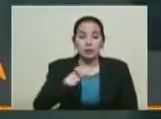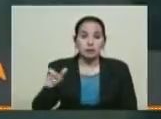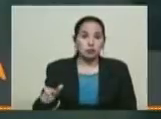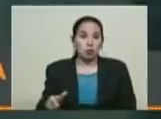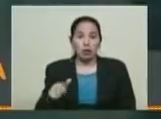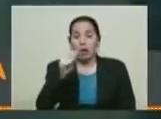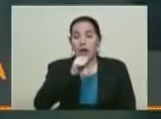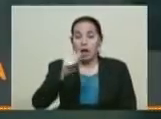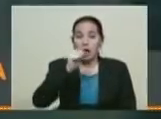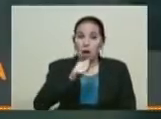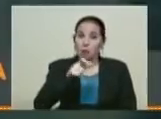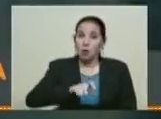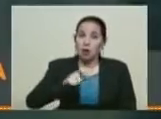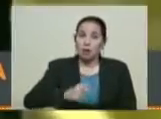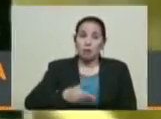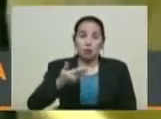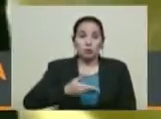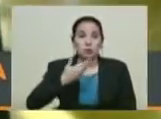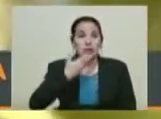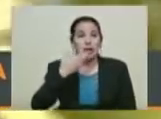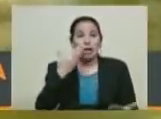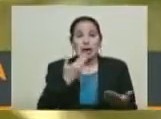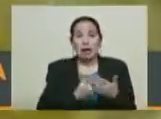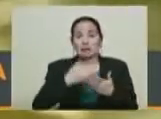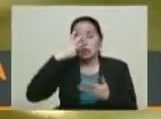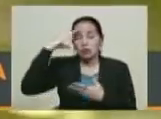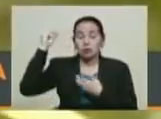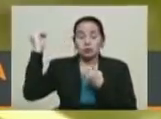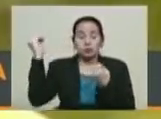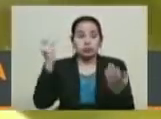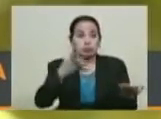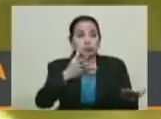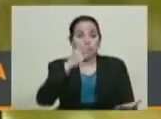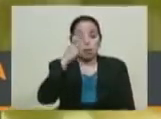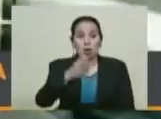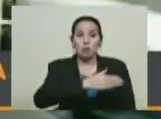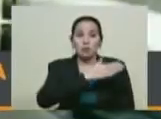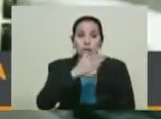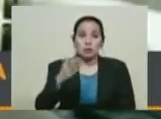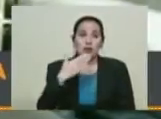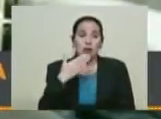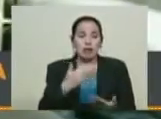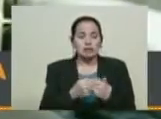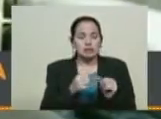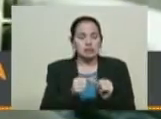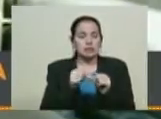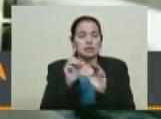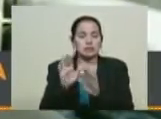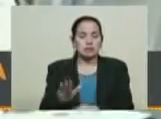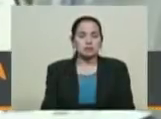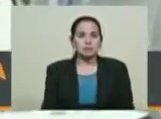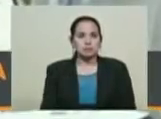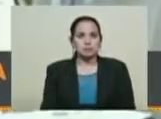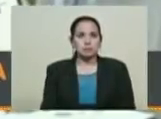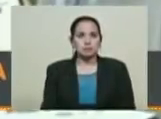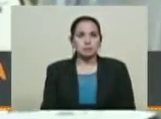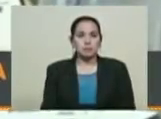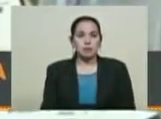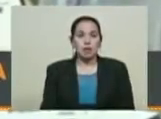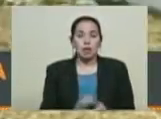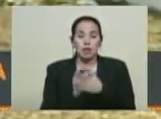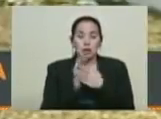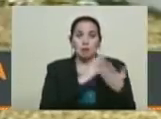Le doy gracias, presidente, que Dios lo bendiga y gracias, siga así. Comandante presidente,